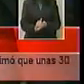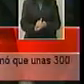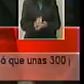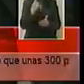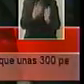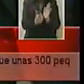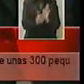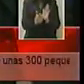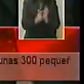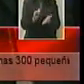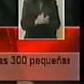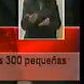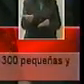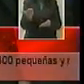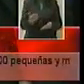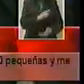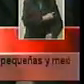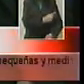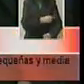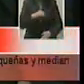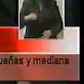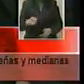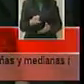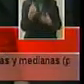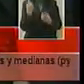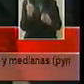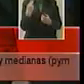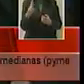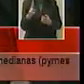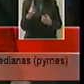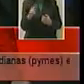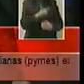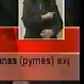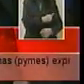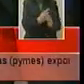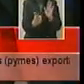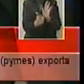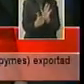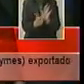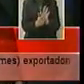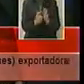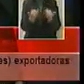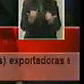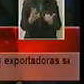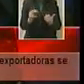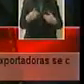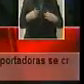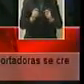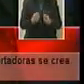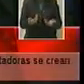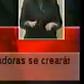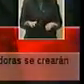de legislar que está pidiendo el Poder Ejecutivo al Poder Legislativo. Y esto no se debe dar